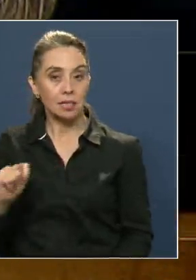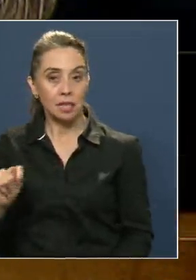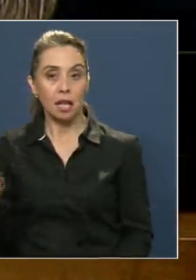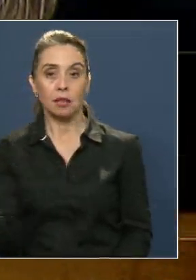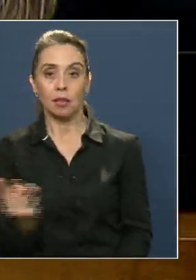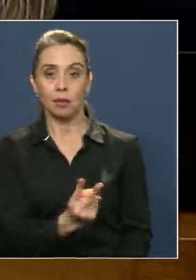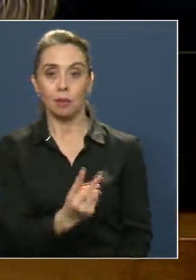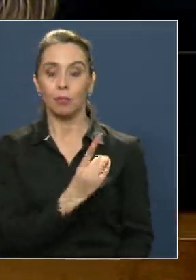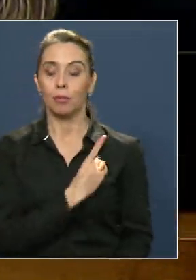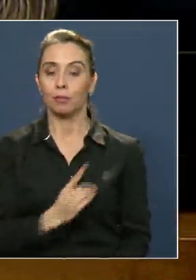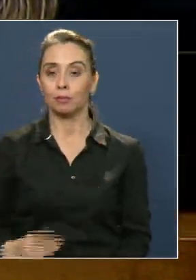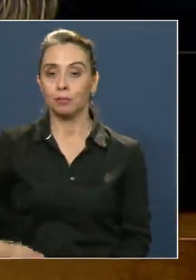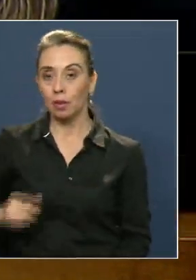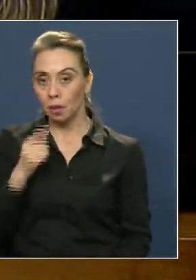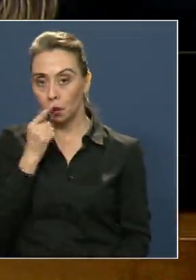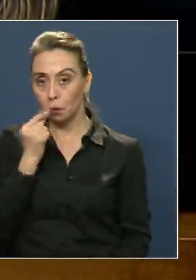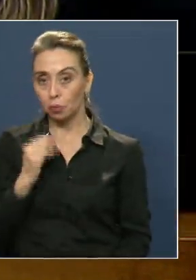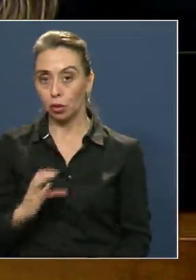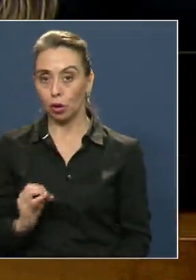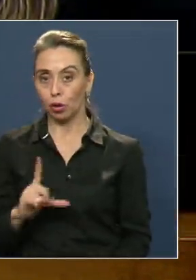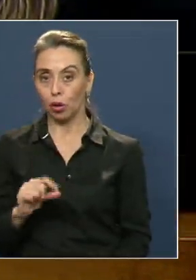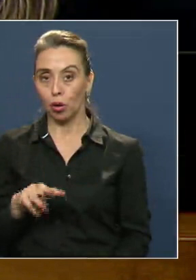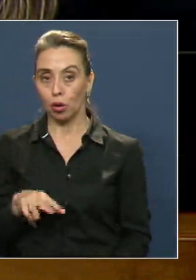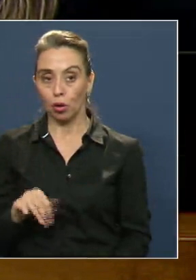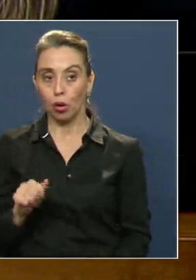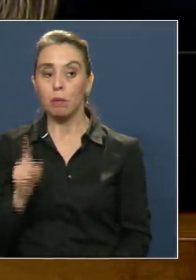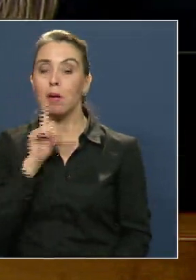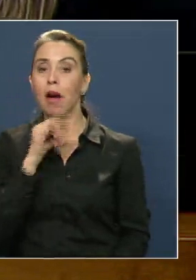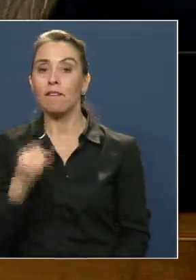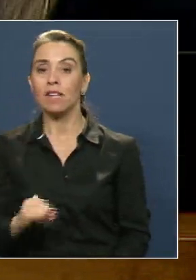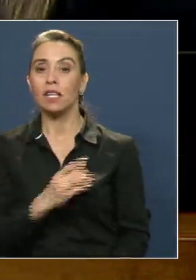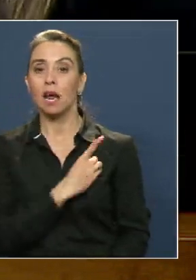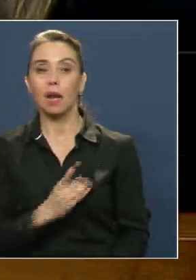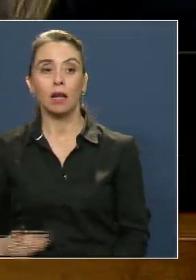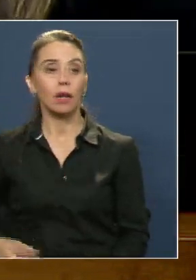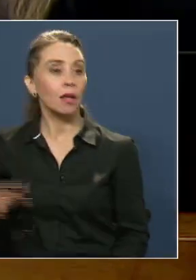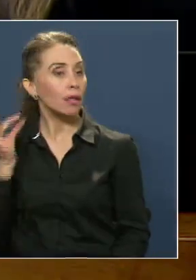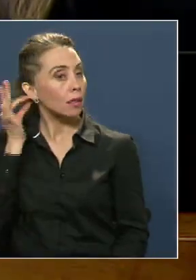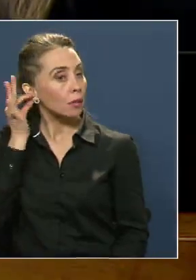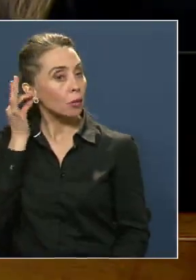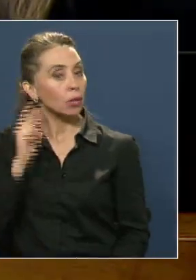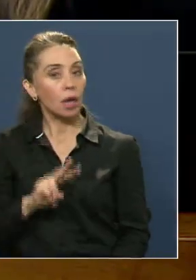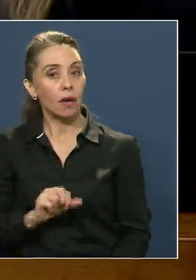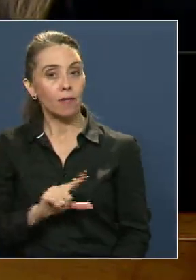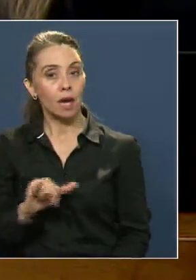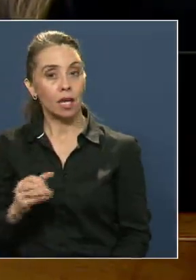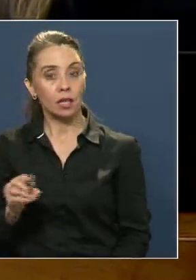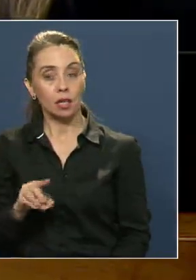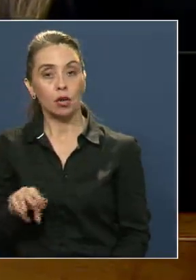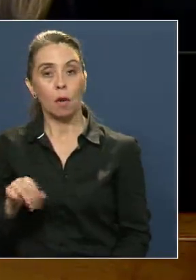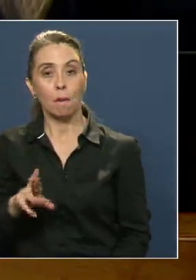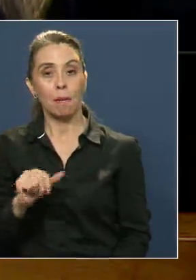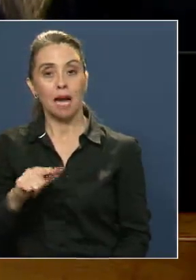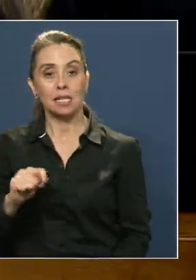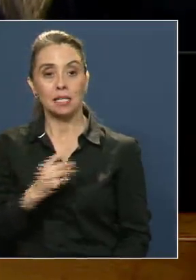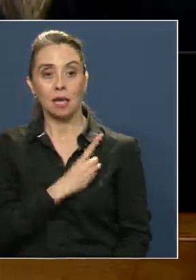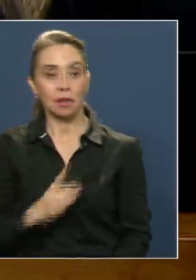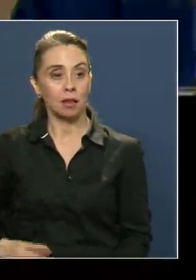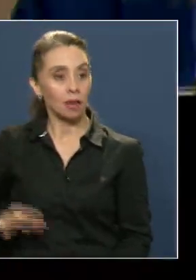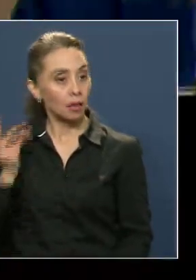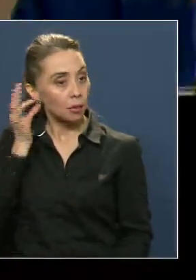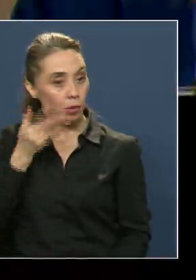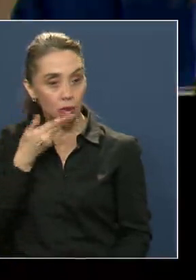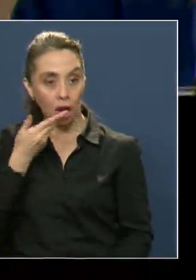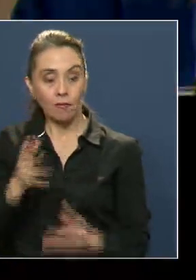el honorable diputado don Juan Antonio Coloma y finalmente la diputada Camila Vallejo. Diputada Marzán tiene la palabra. Muchas